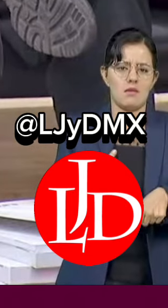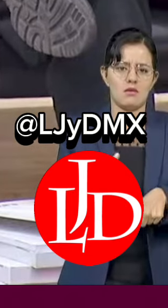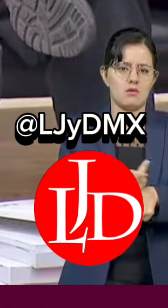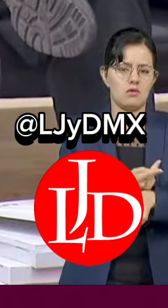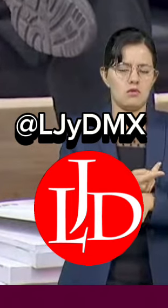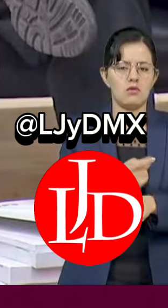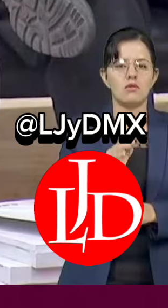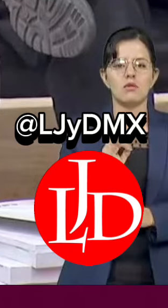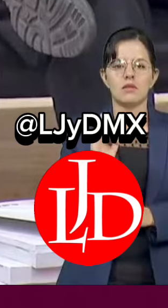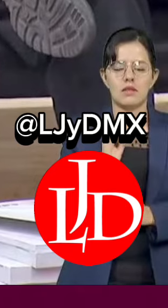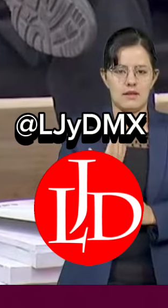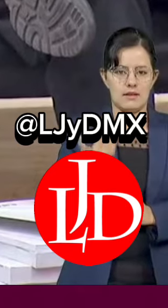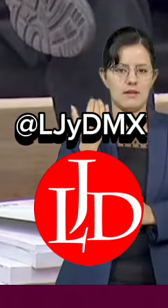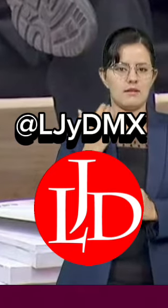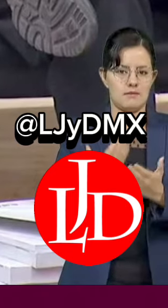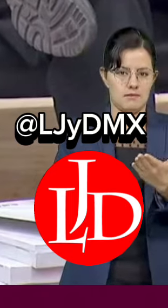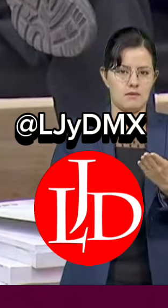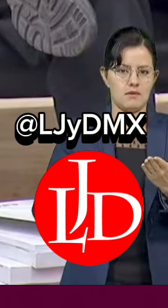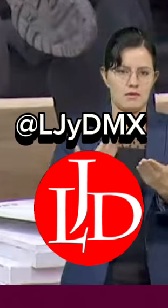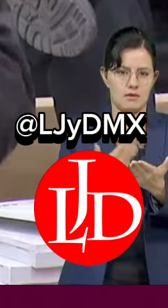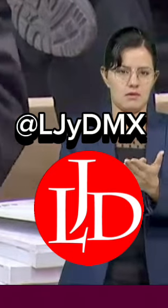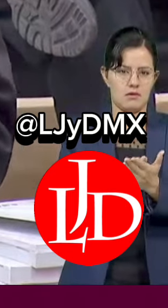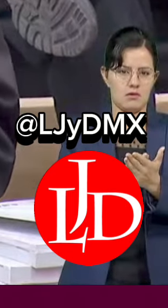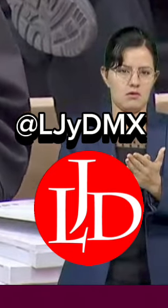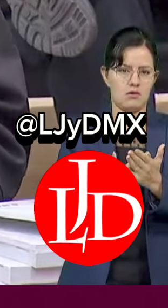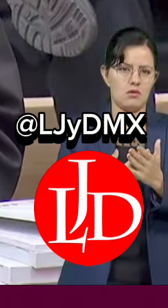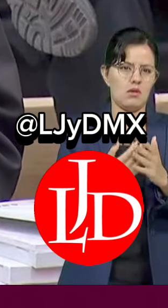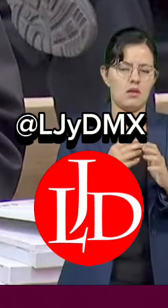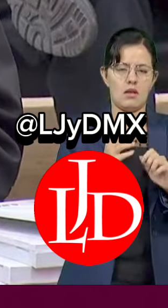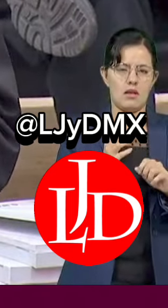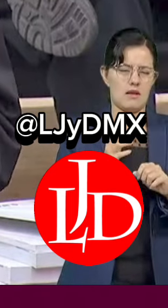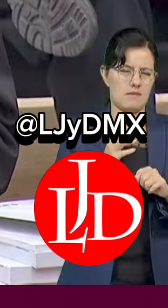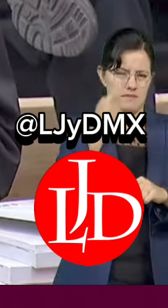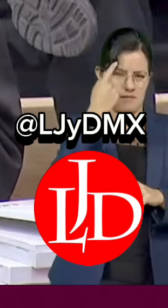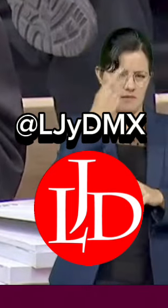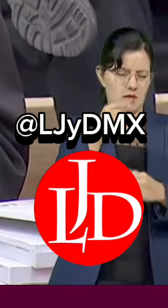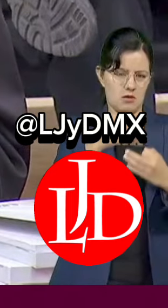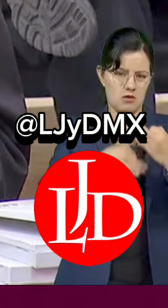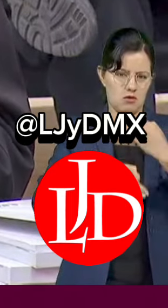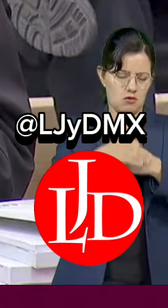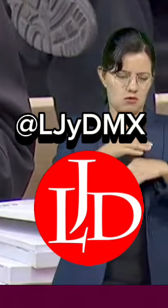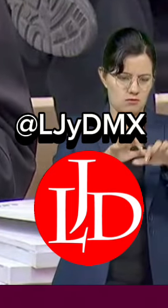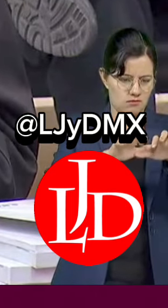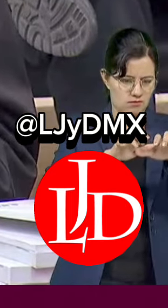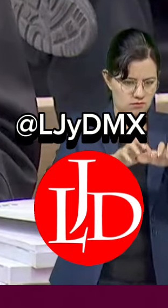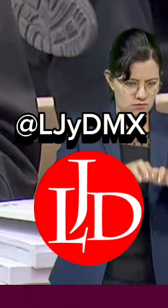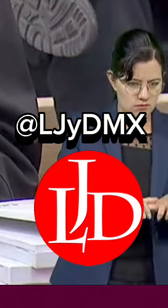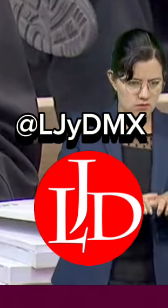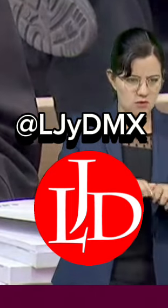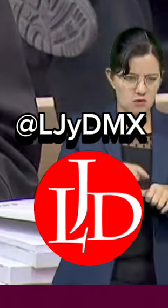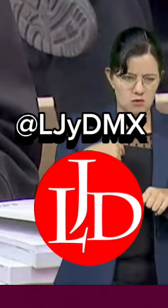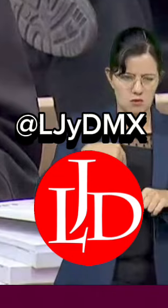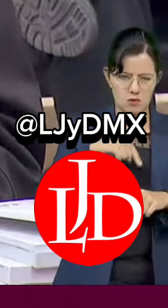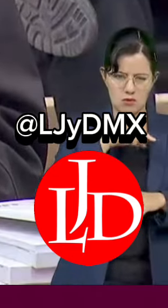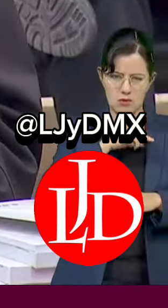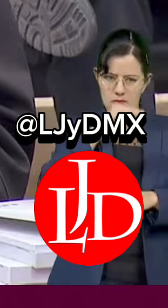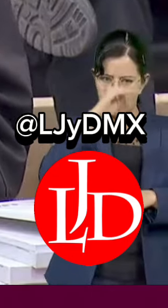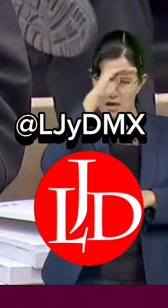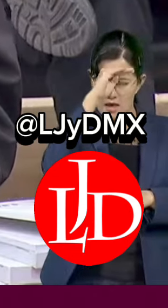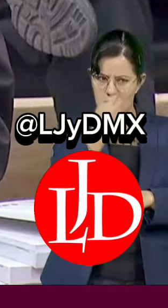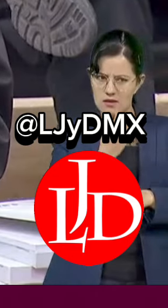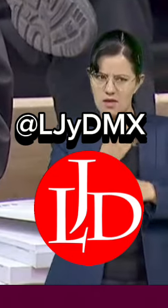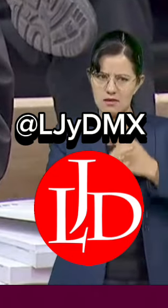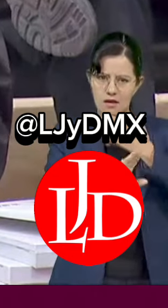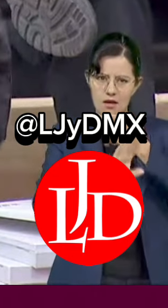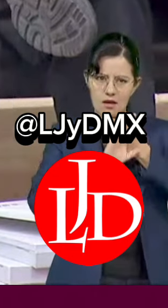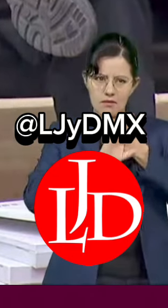Si se hubiese planteado esos criterios en abstracto, no estaríamos pensando que tienen una dedicatoria